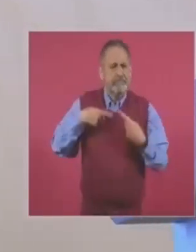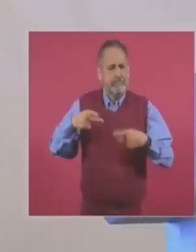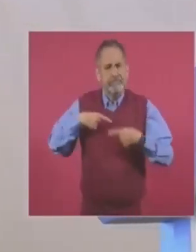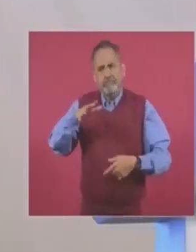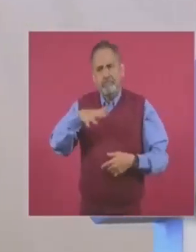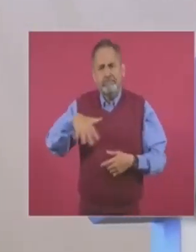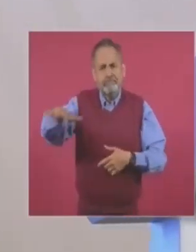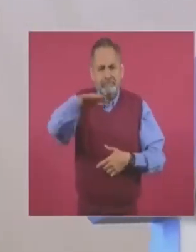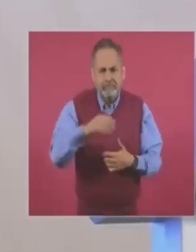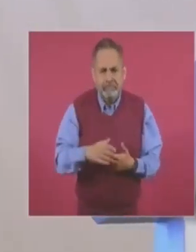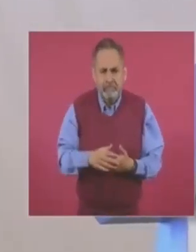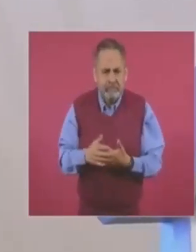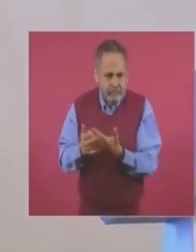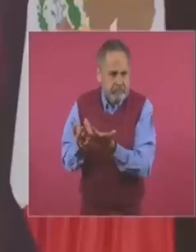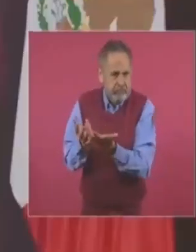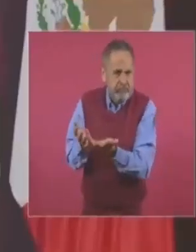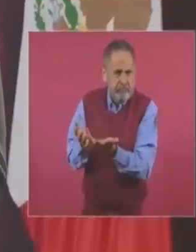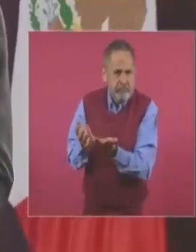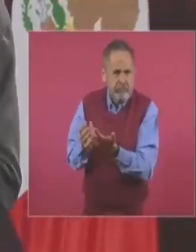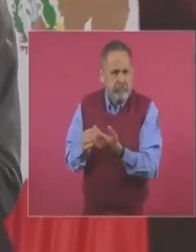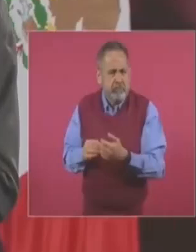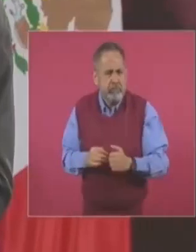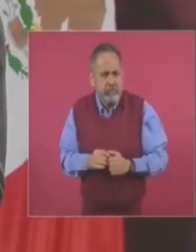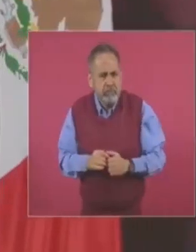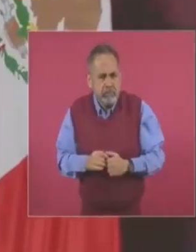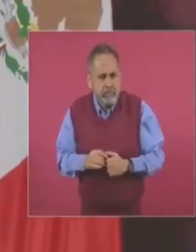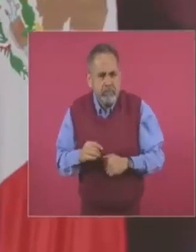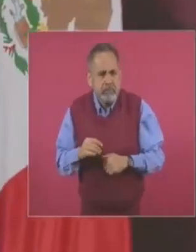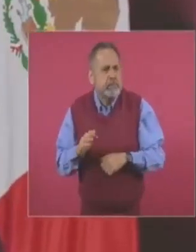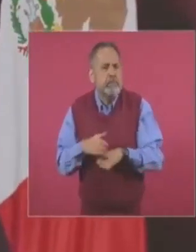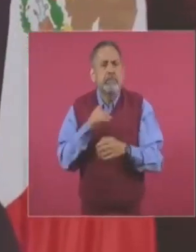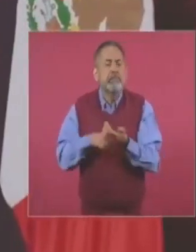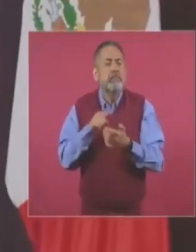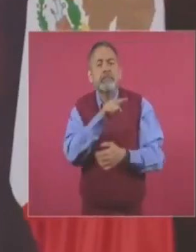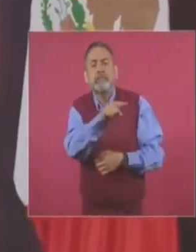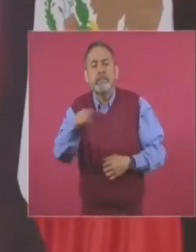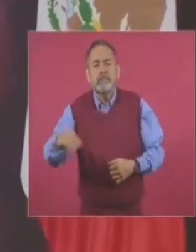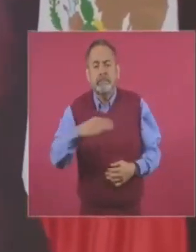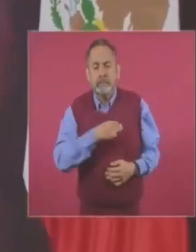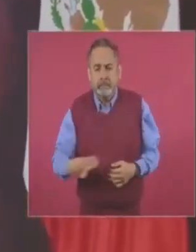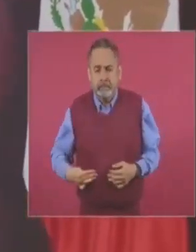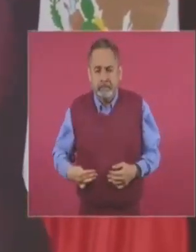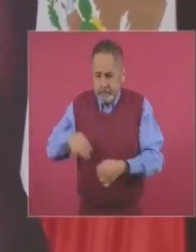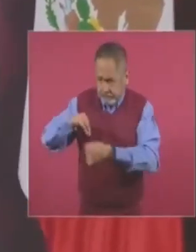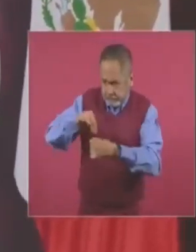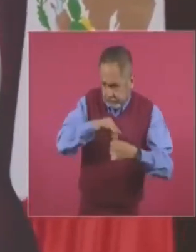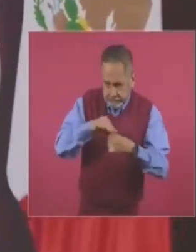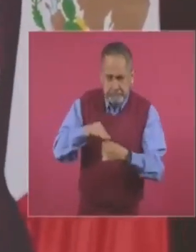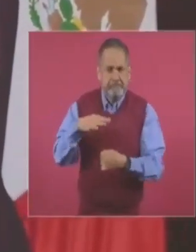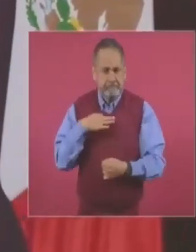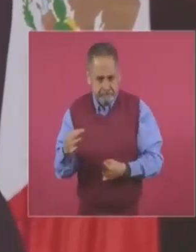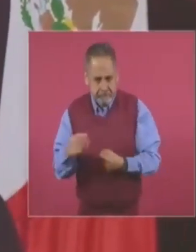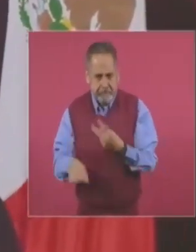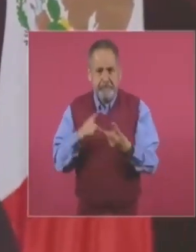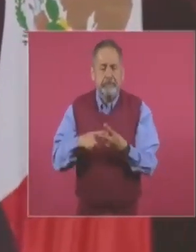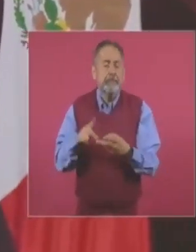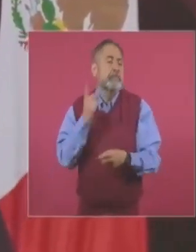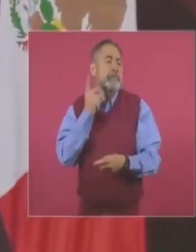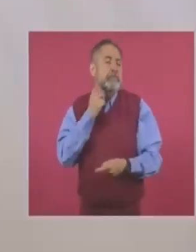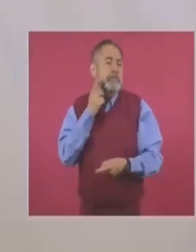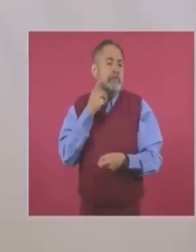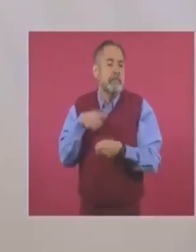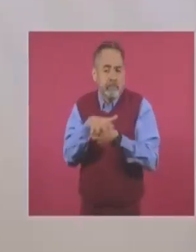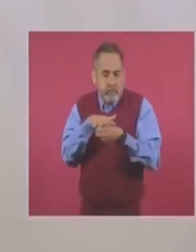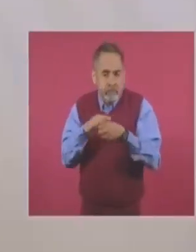sino también por las campañas de desprestigio en el contexto de las elecciones presidenciales con